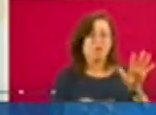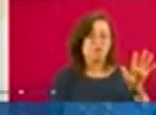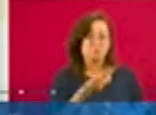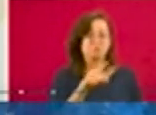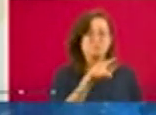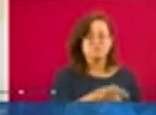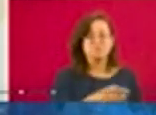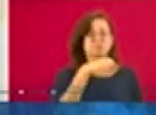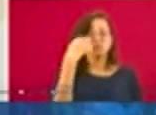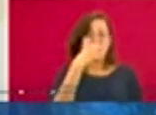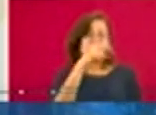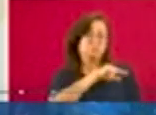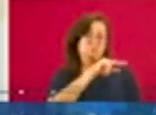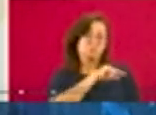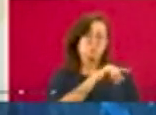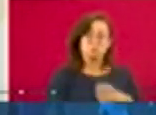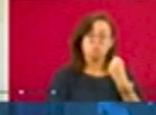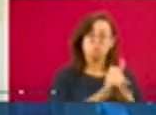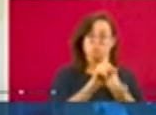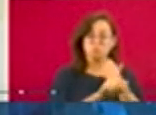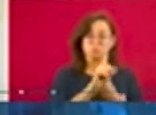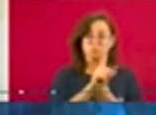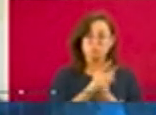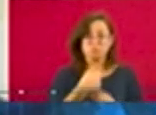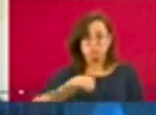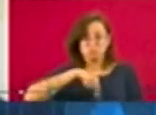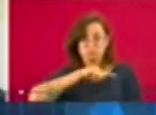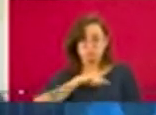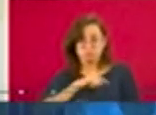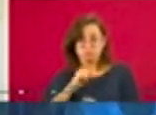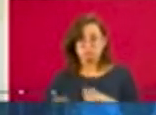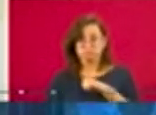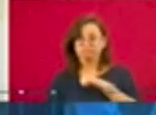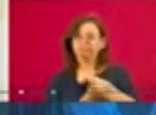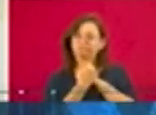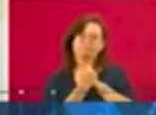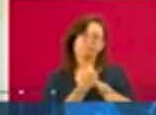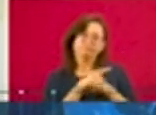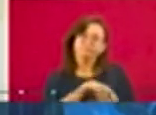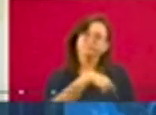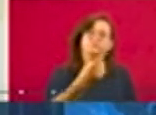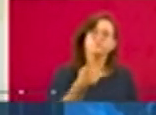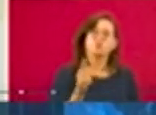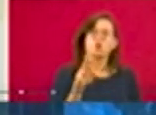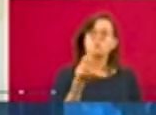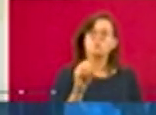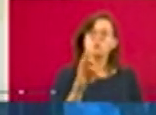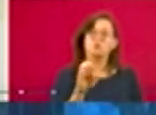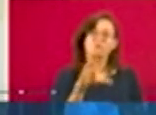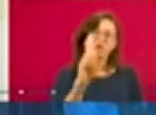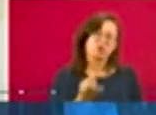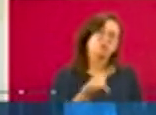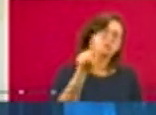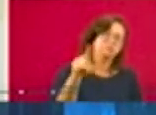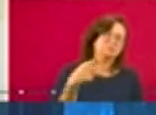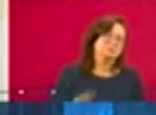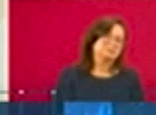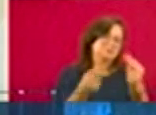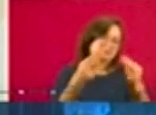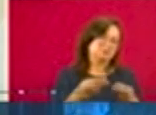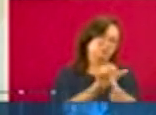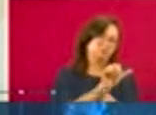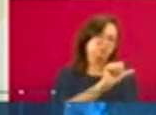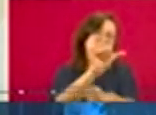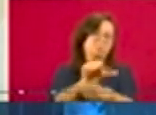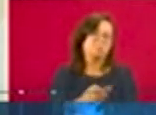minuto, Joaquín. ¿Cómo en nuestra página, ¿sí? Entonces, es que el sector educativo es muy grande. Ayer regresaron a